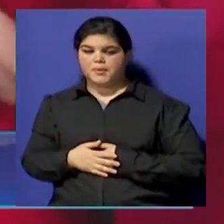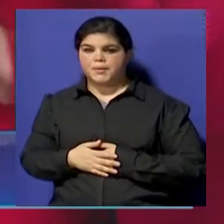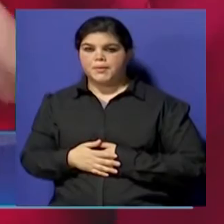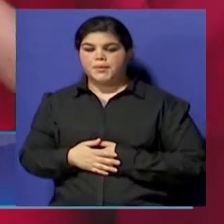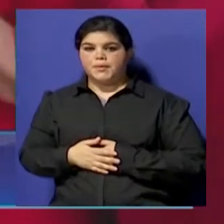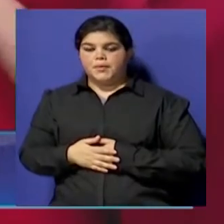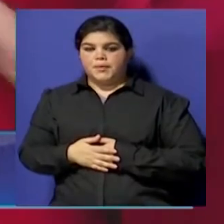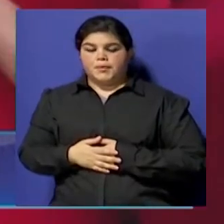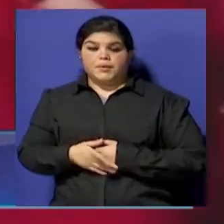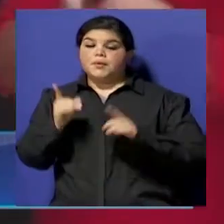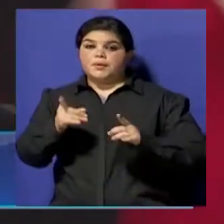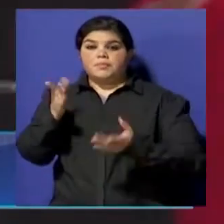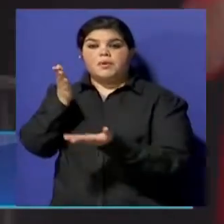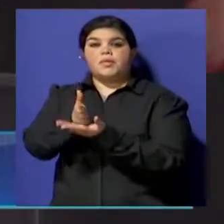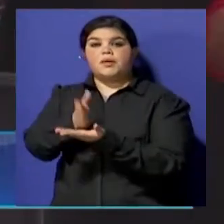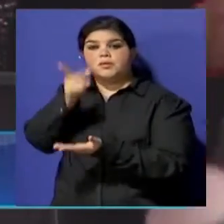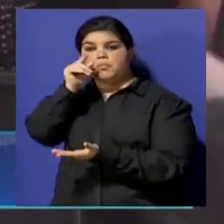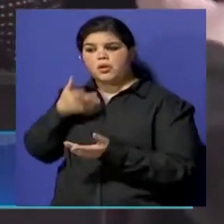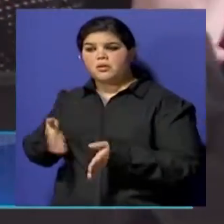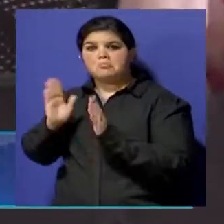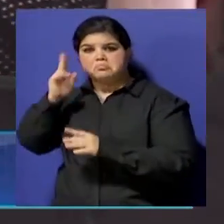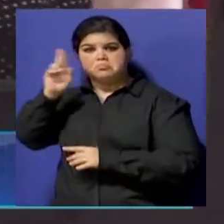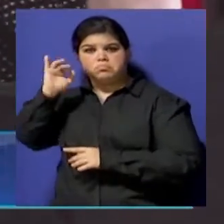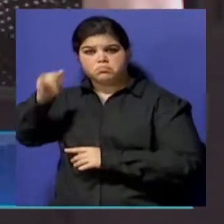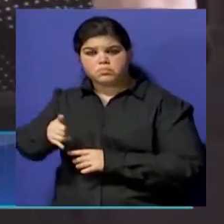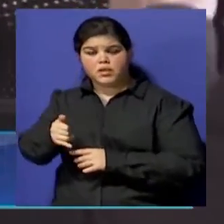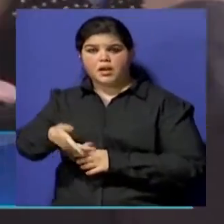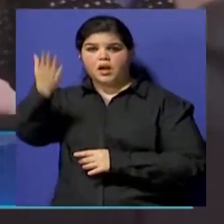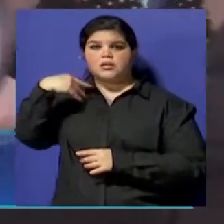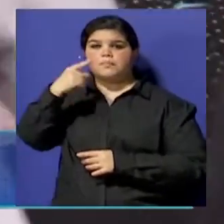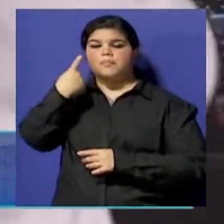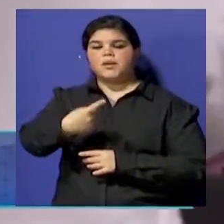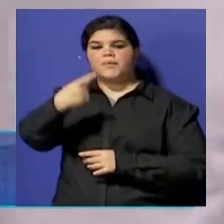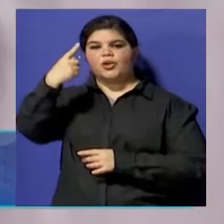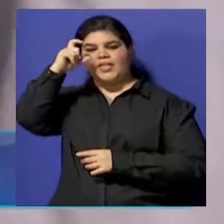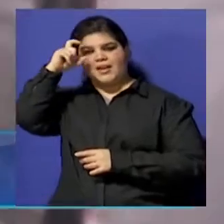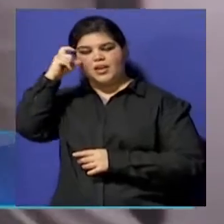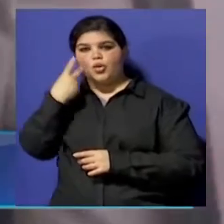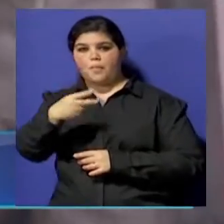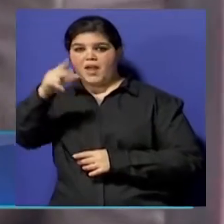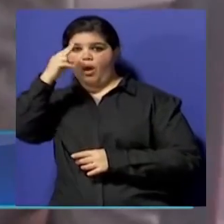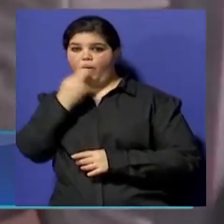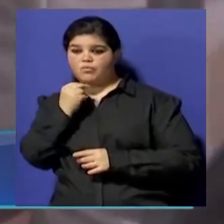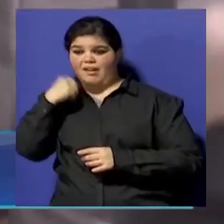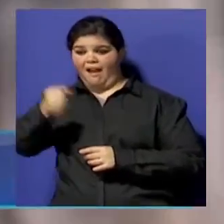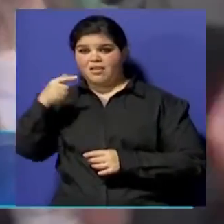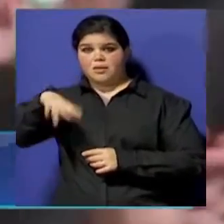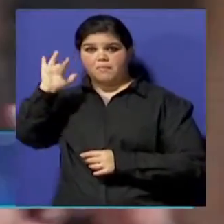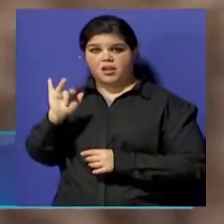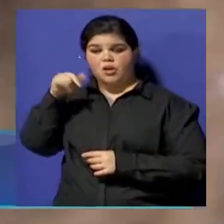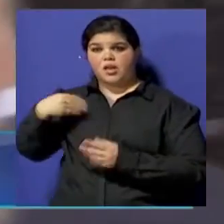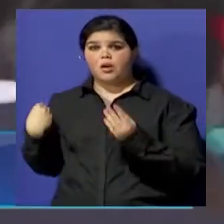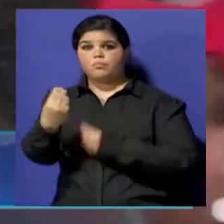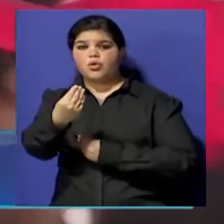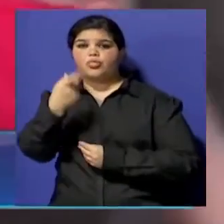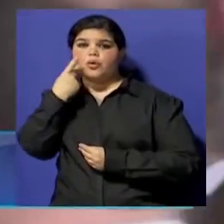Aunque conserva sus derechos políticos, Rousseff, que gobernó desde el 1 de enero de 2011 hasta este miércoles, no podrá optar al cargo de presidenta